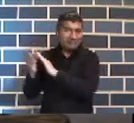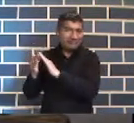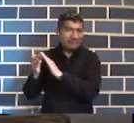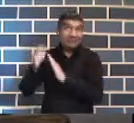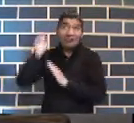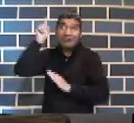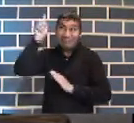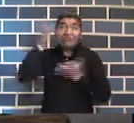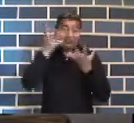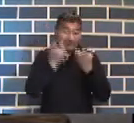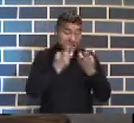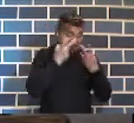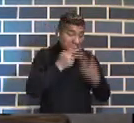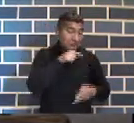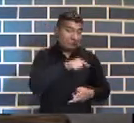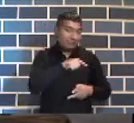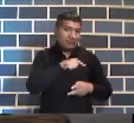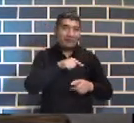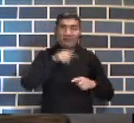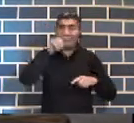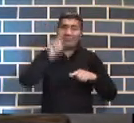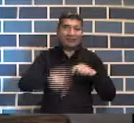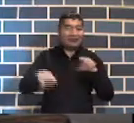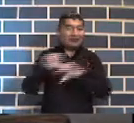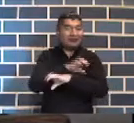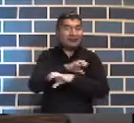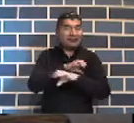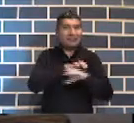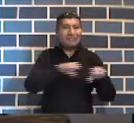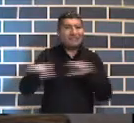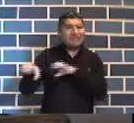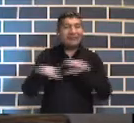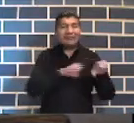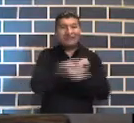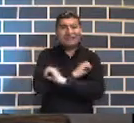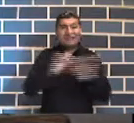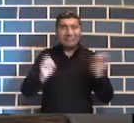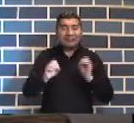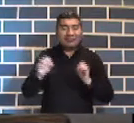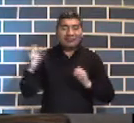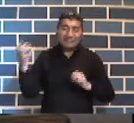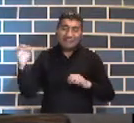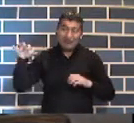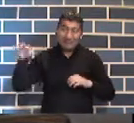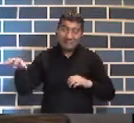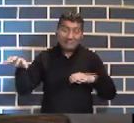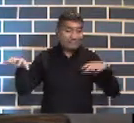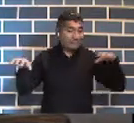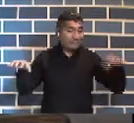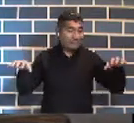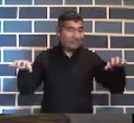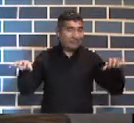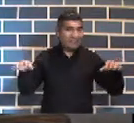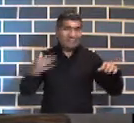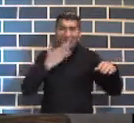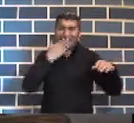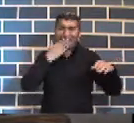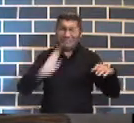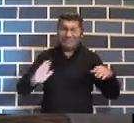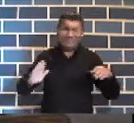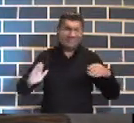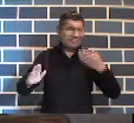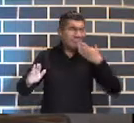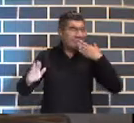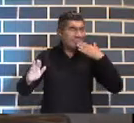escucharlo pero no puede hacer nada frente a la humanidad totalmente corrupta y